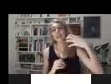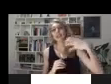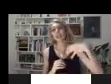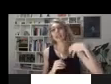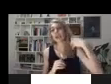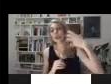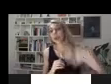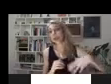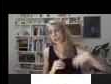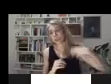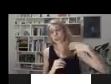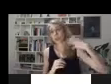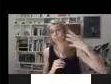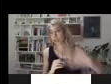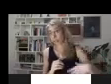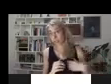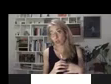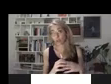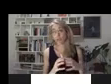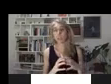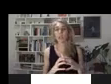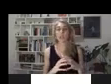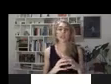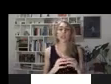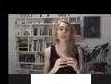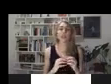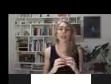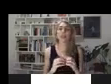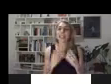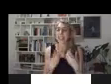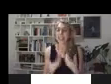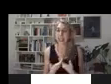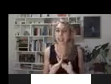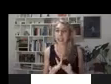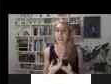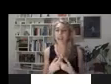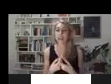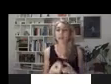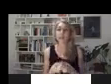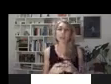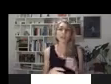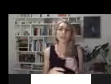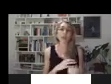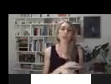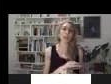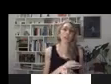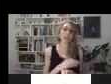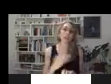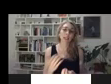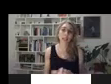de este resguardo y esta conservación en la materialidad del arte